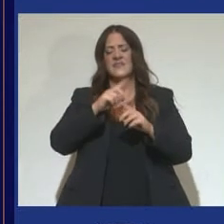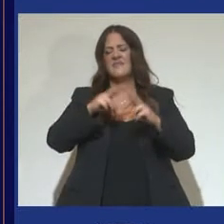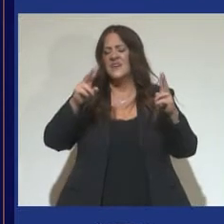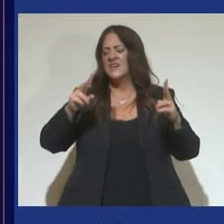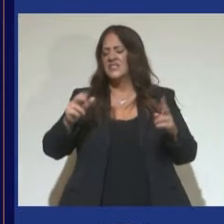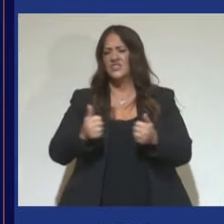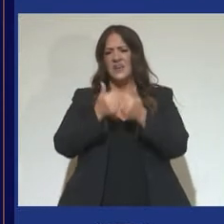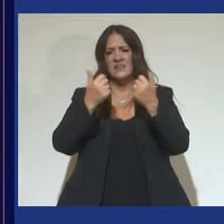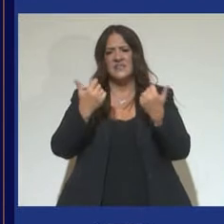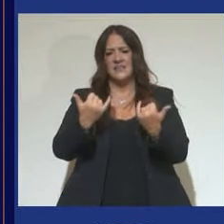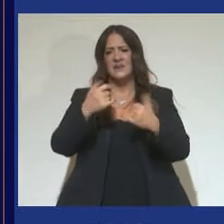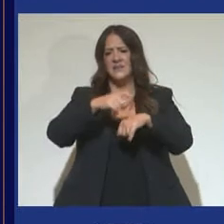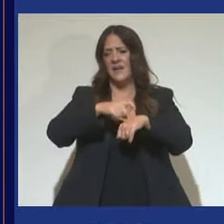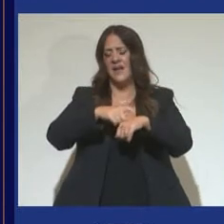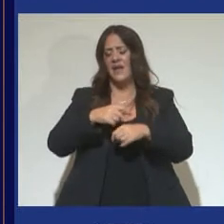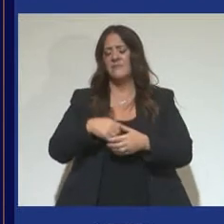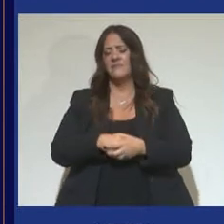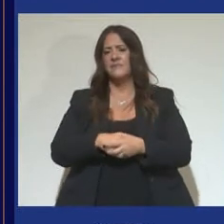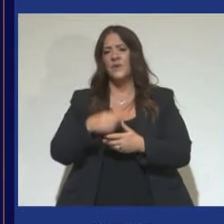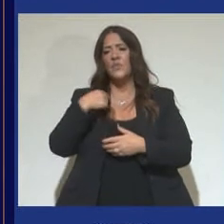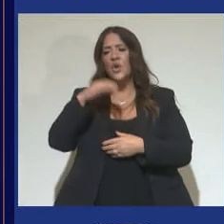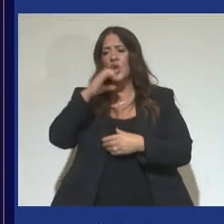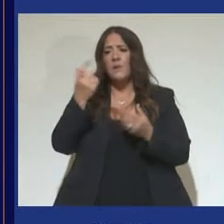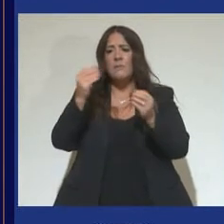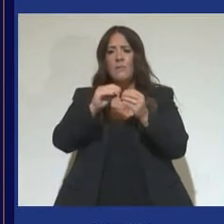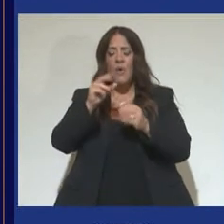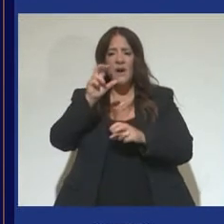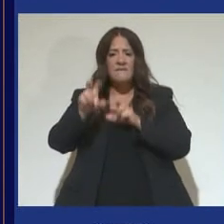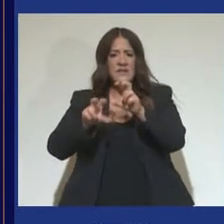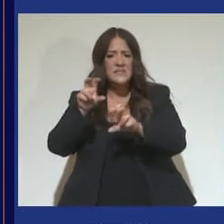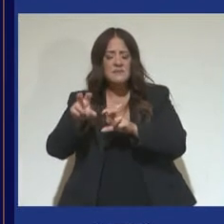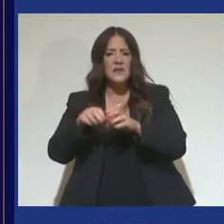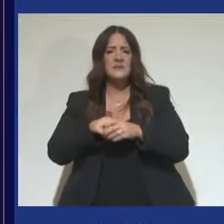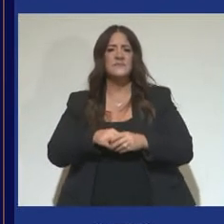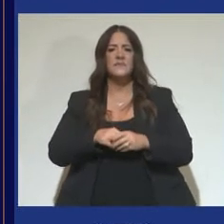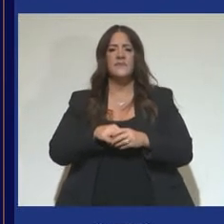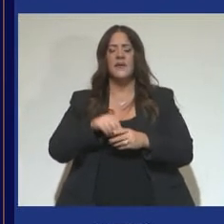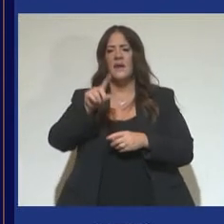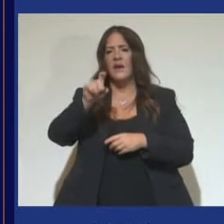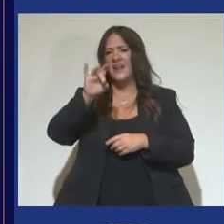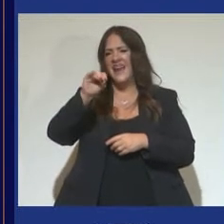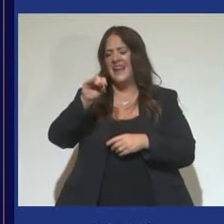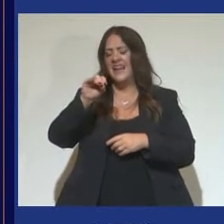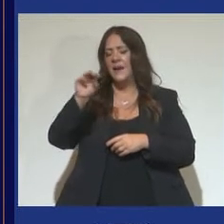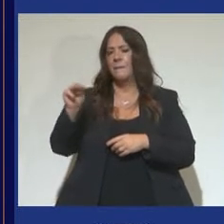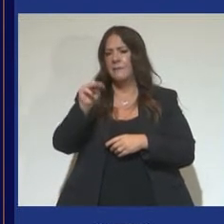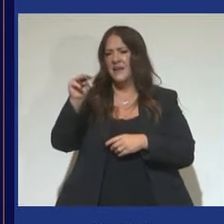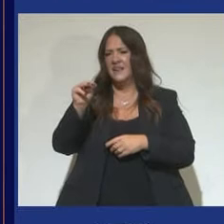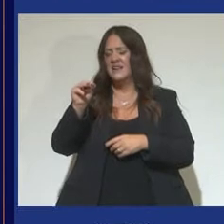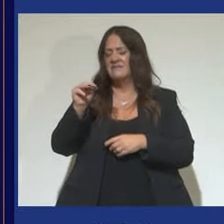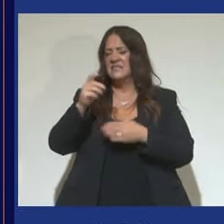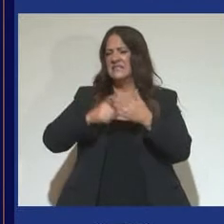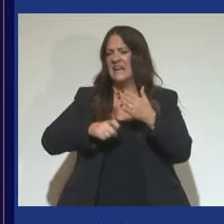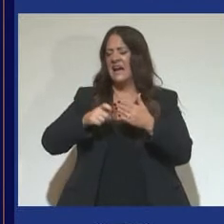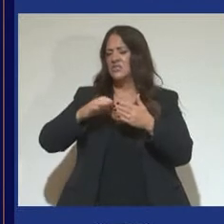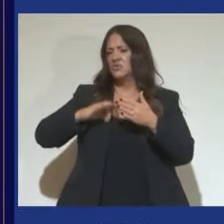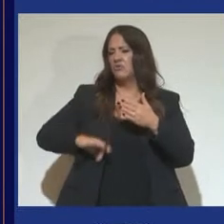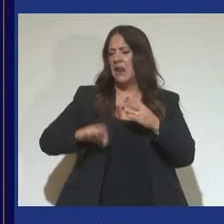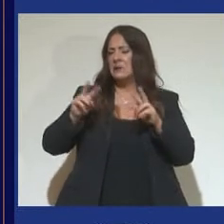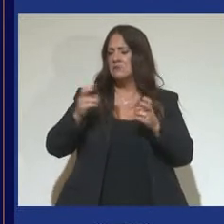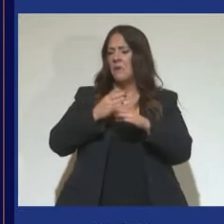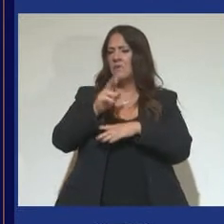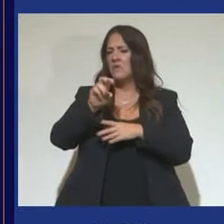tantos retos y tantas dificultades estamos promocionando más inversiones en créditos